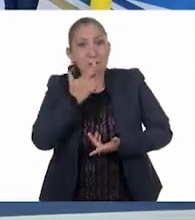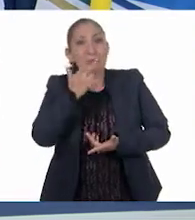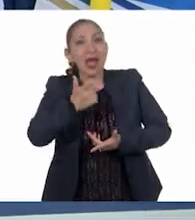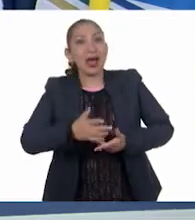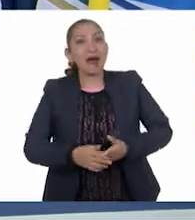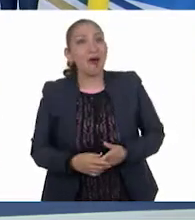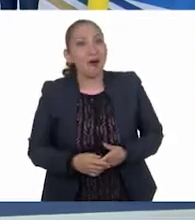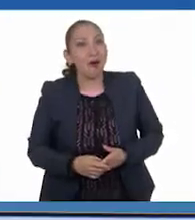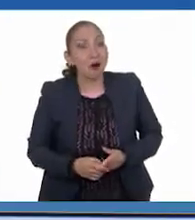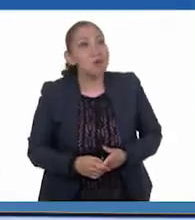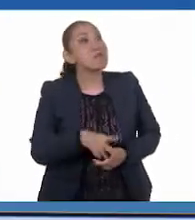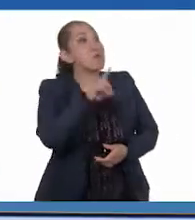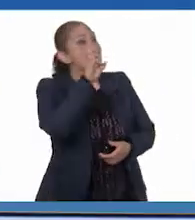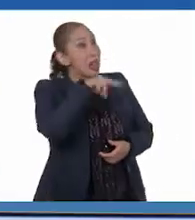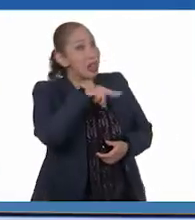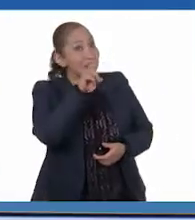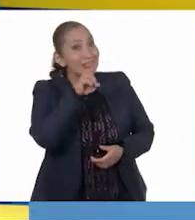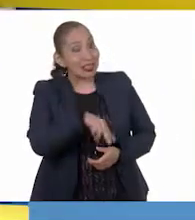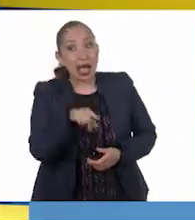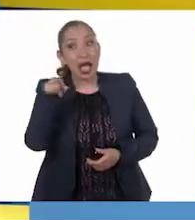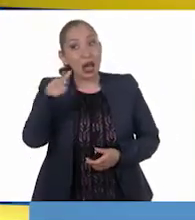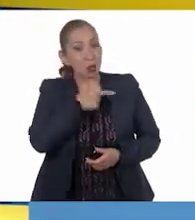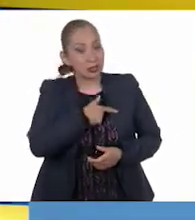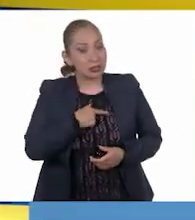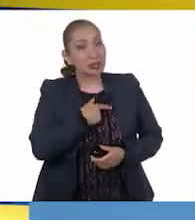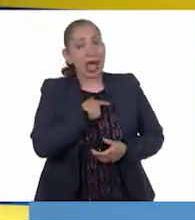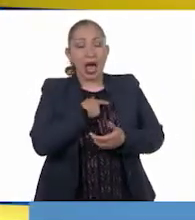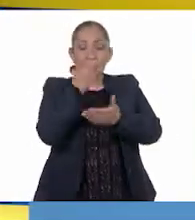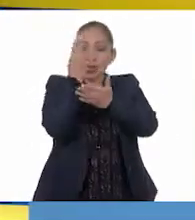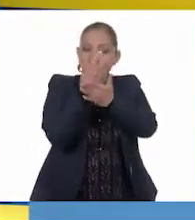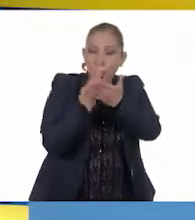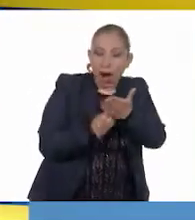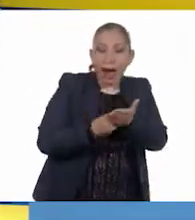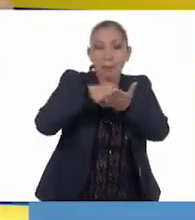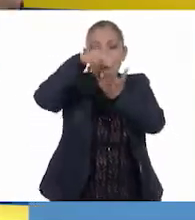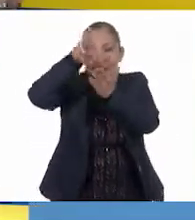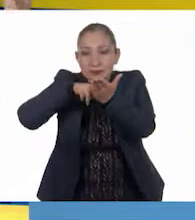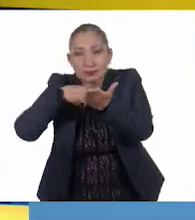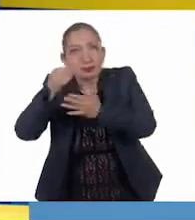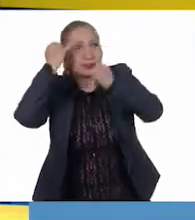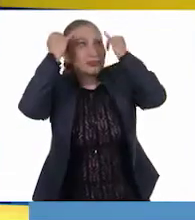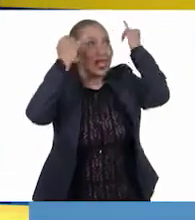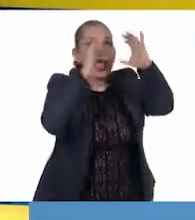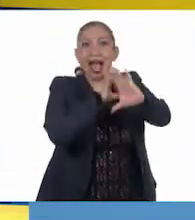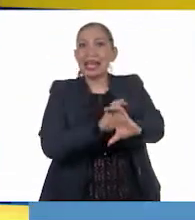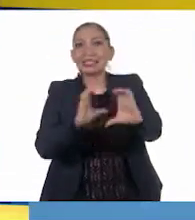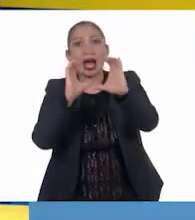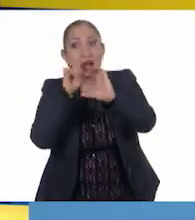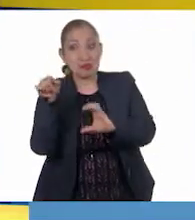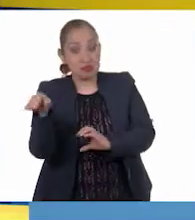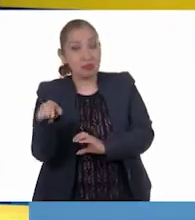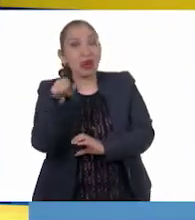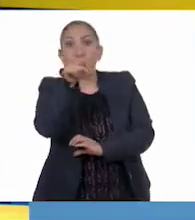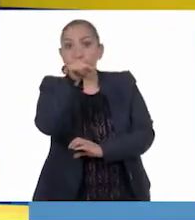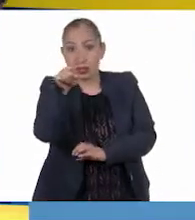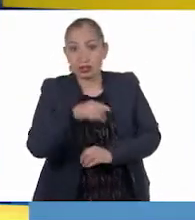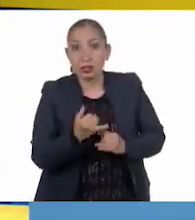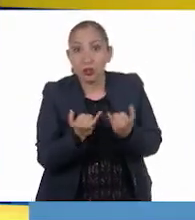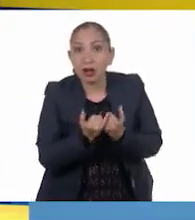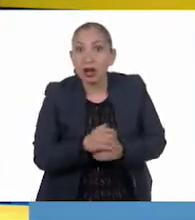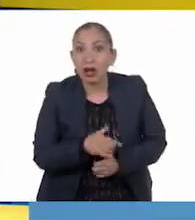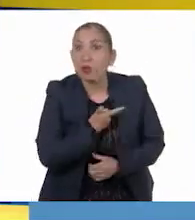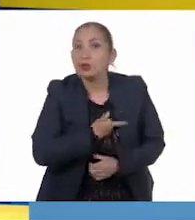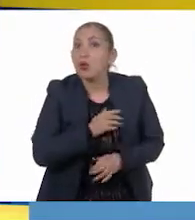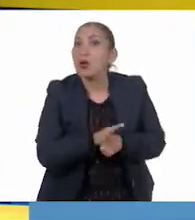mejor. Ajá. Muy cierto. A él le gusta pintar, dibujar, crear y cantar. ¿Y a ustedes qué